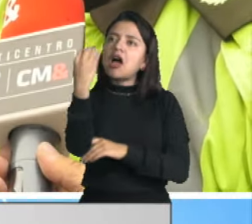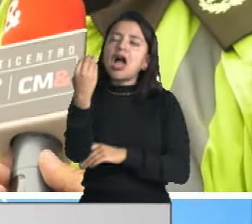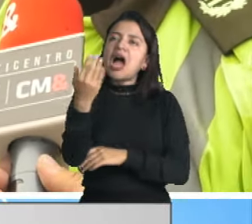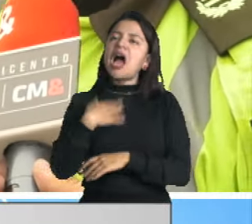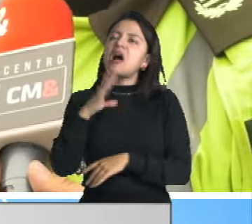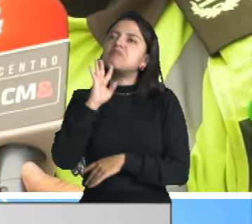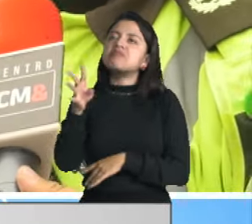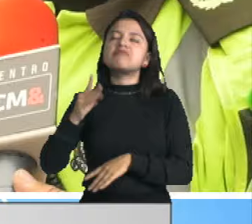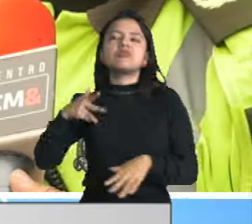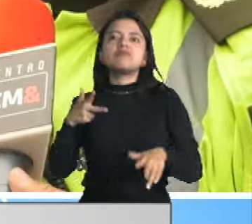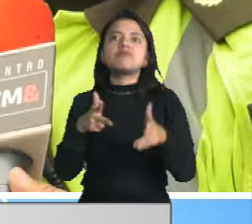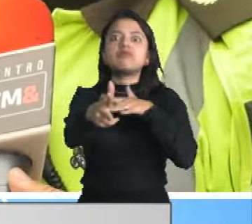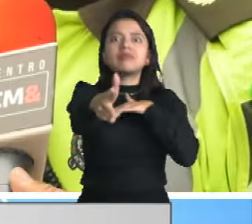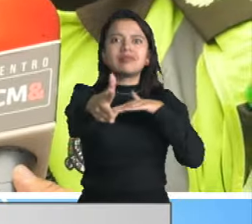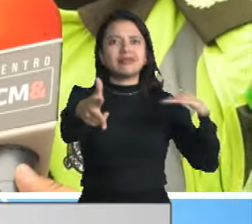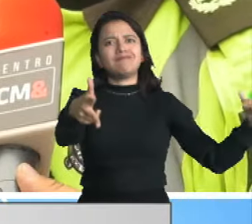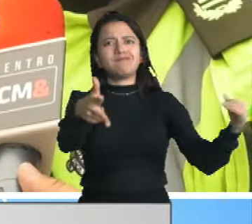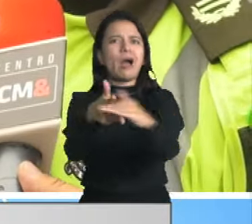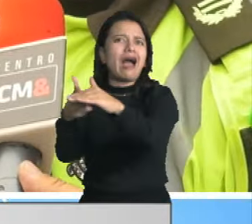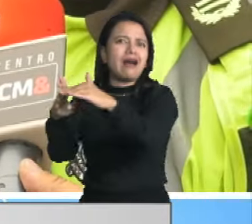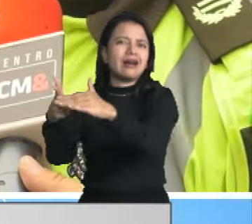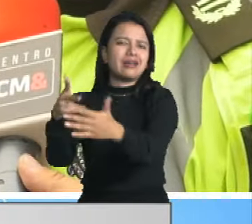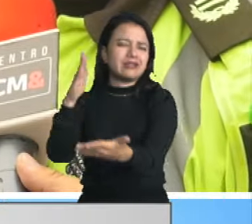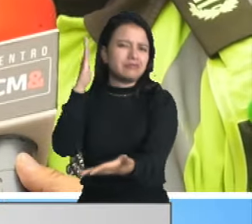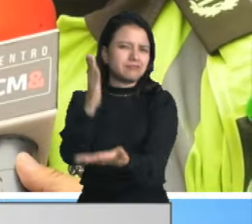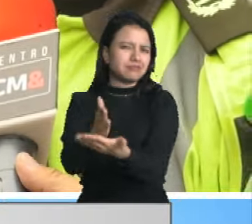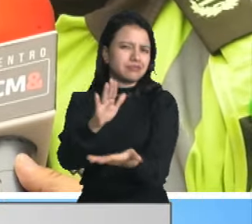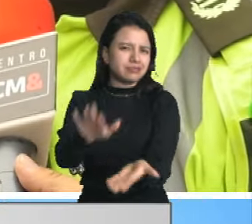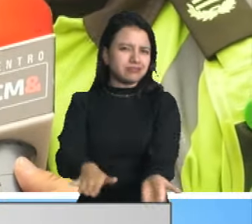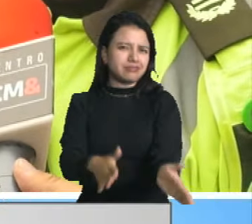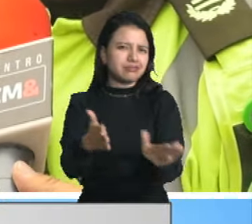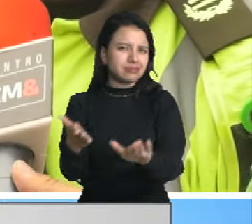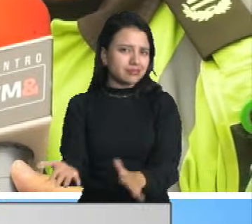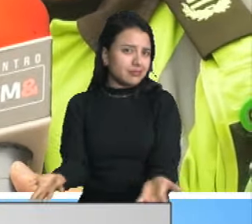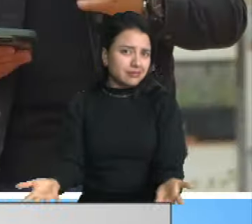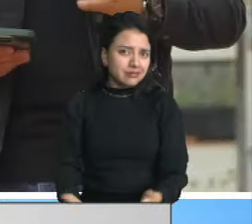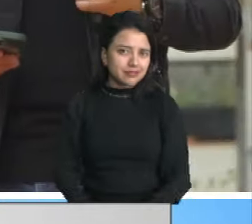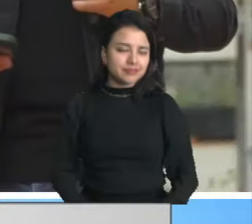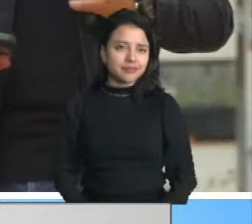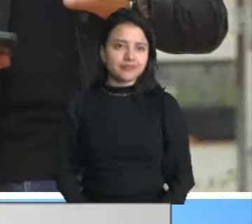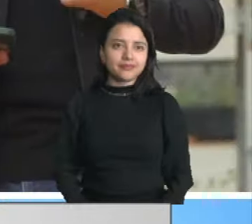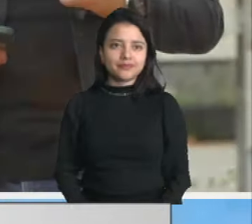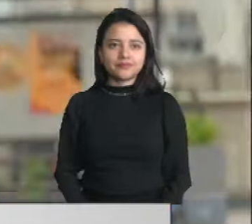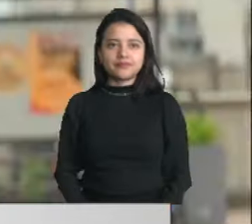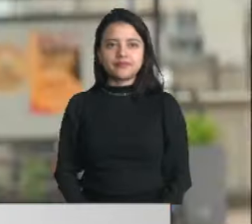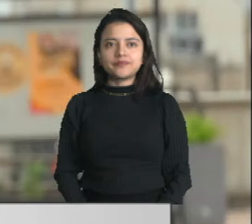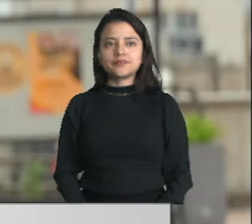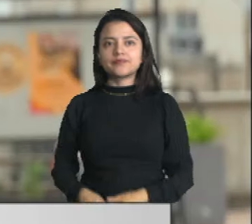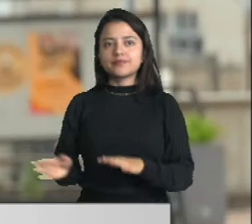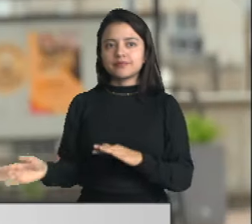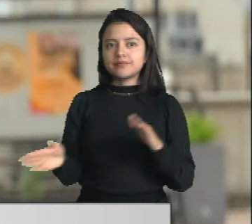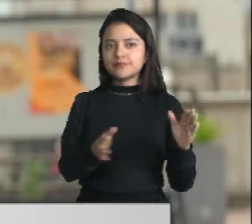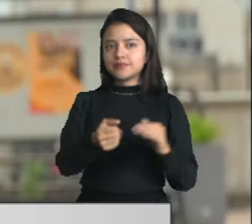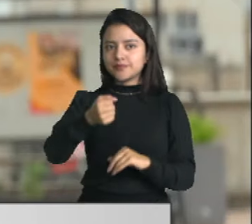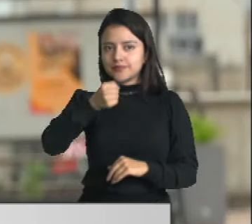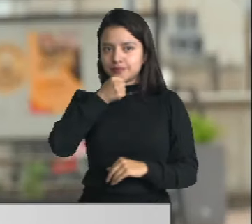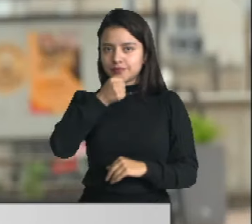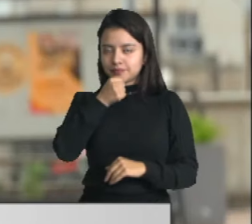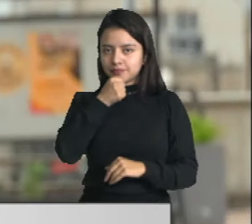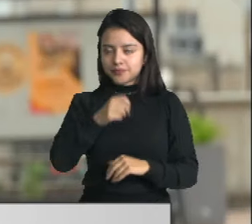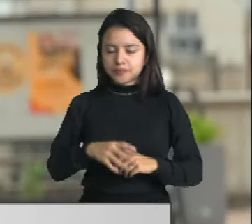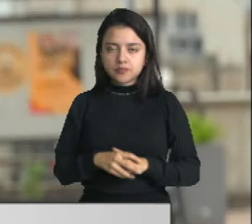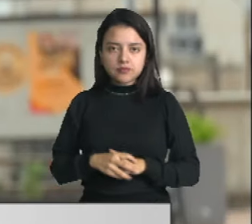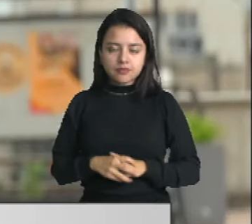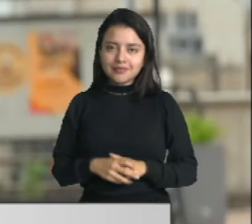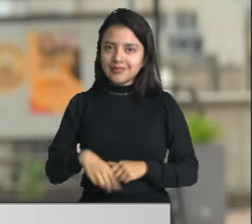error craso porque es uno de los factores que más incide en la accidentalidad vial. Y en otras noticias de orden público, el Ejército